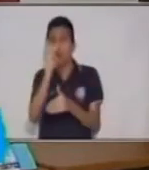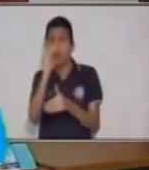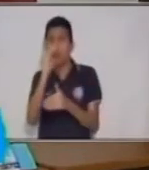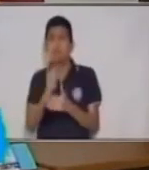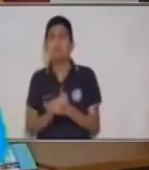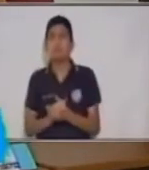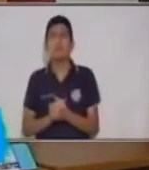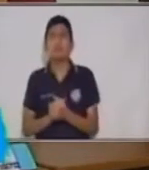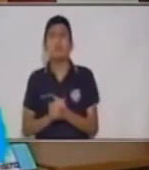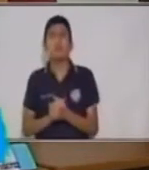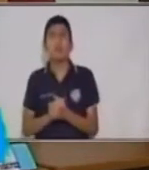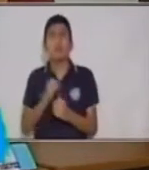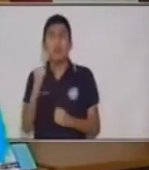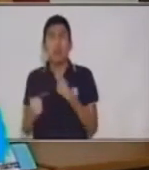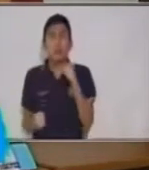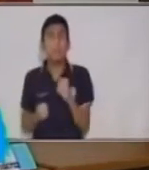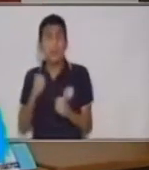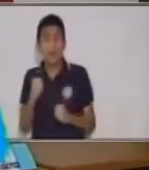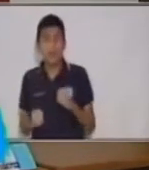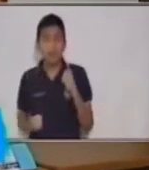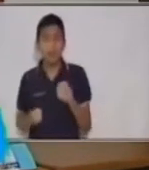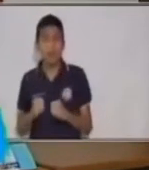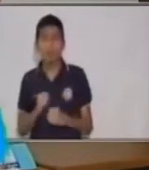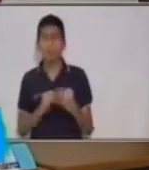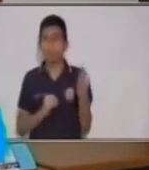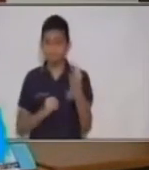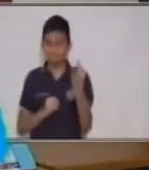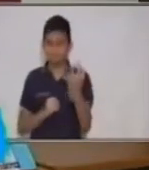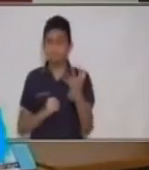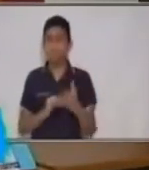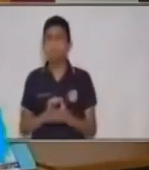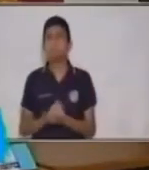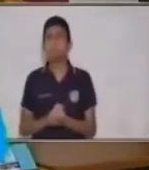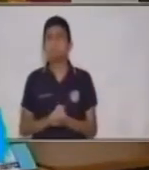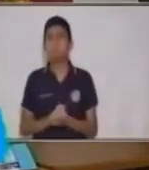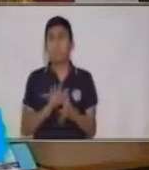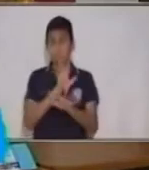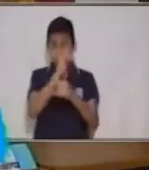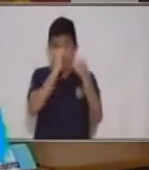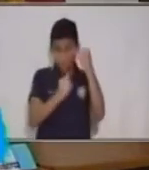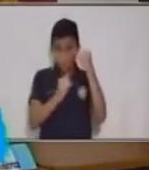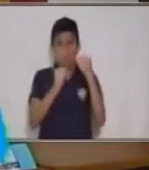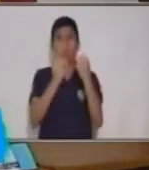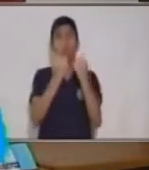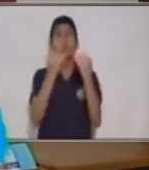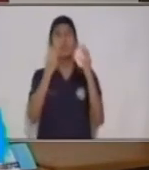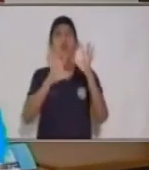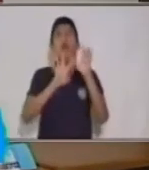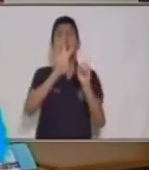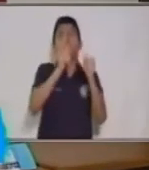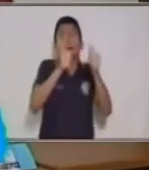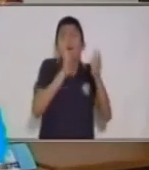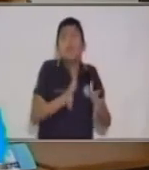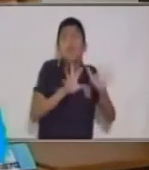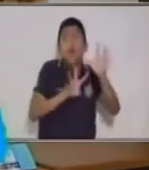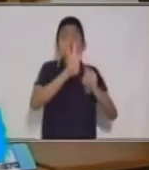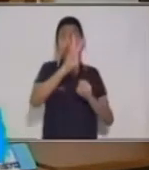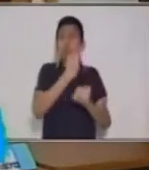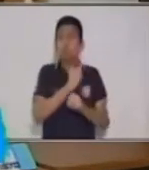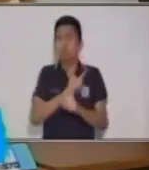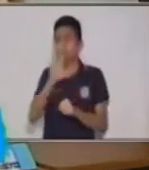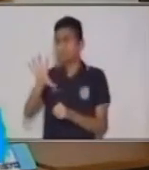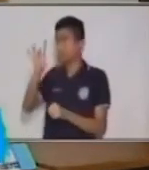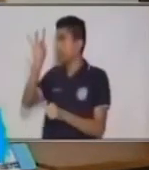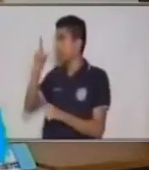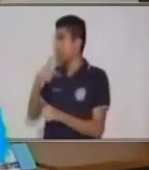y la maratón. ¡Excelente! Me parece muy bien. Y por último, la número 14, solamente el baloncesto. Bueno, esta es